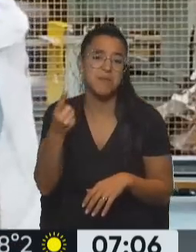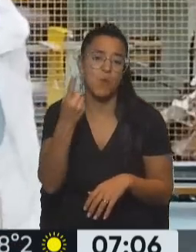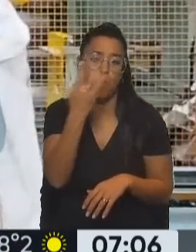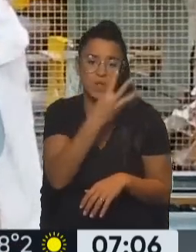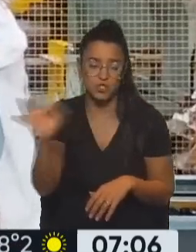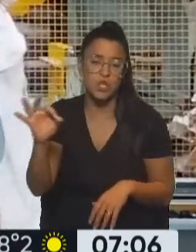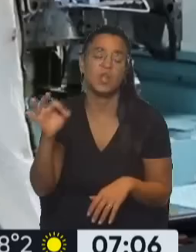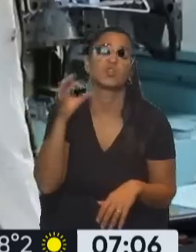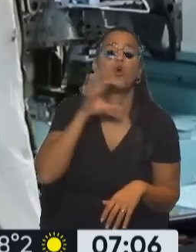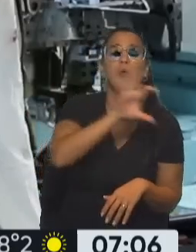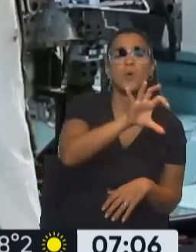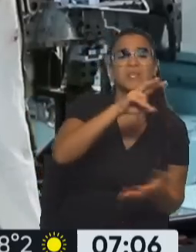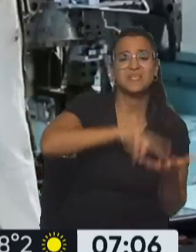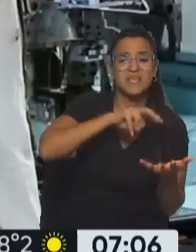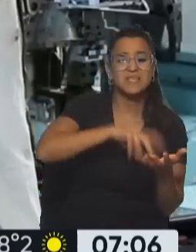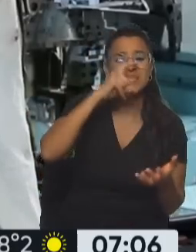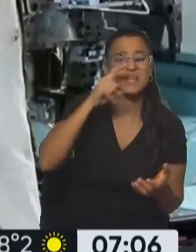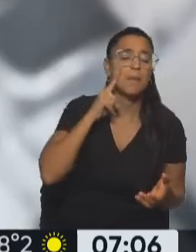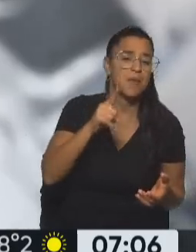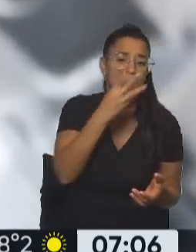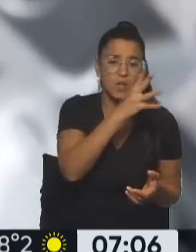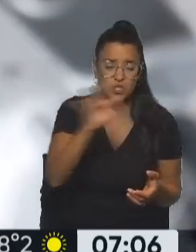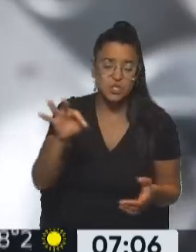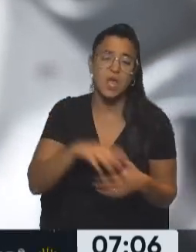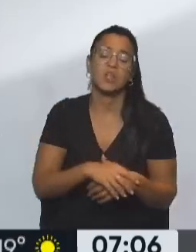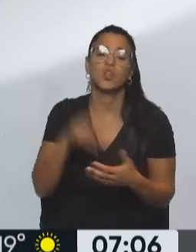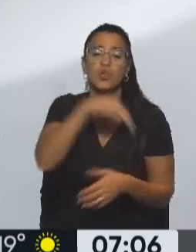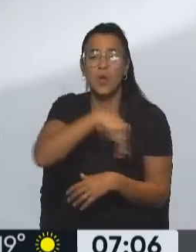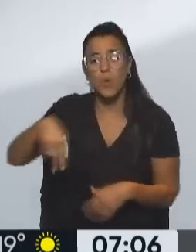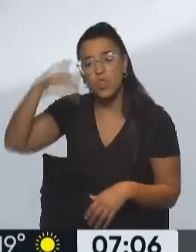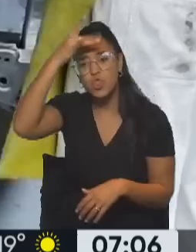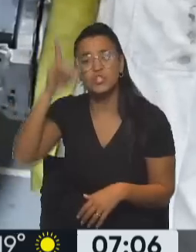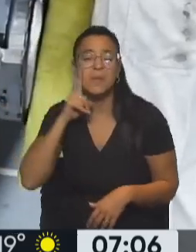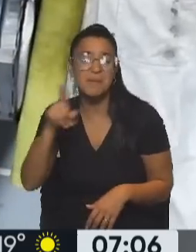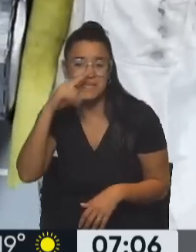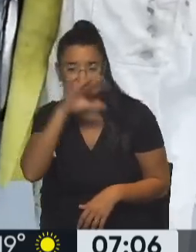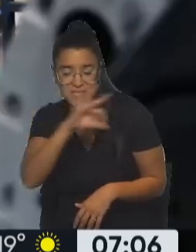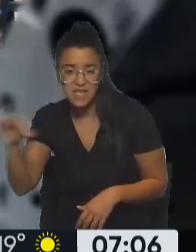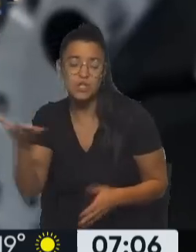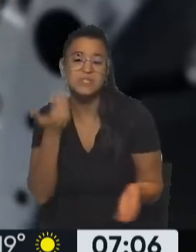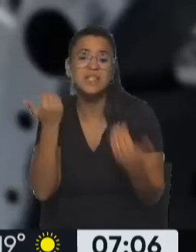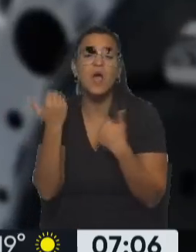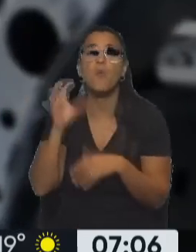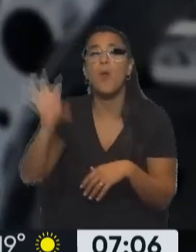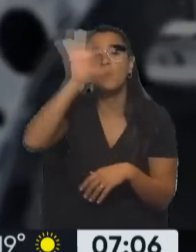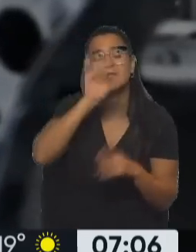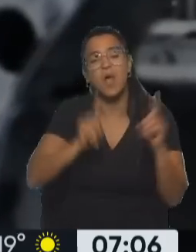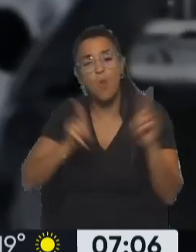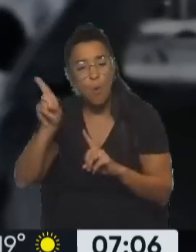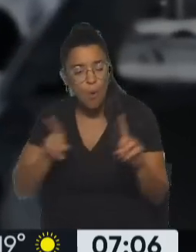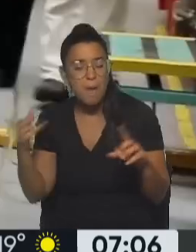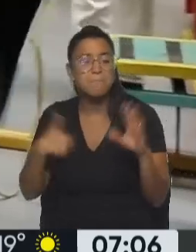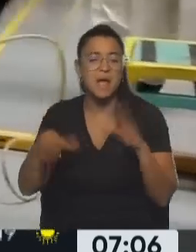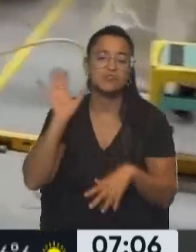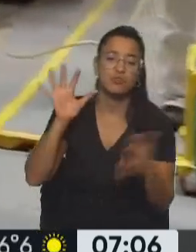46.400, en la provincia de Salta 7.400, en la de Neuquén 12.700, quitando esas provincias, la mayoría